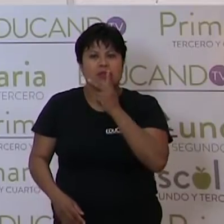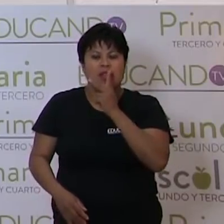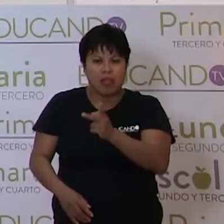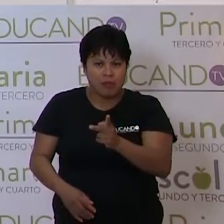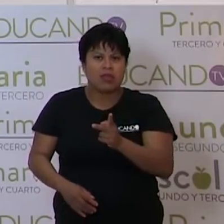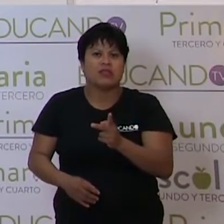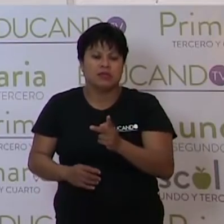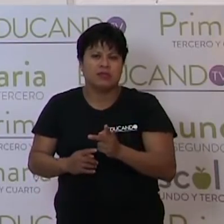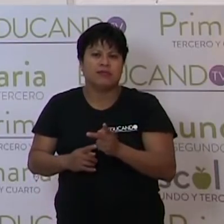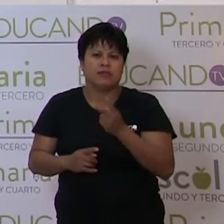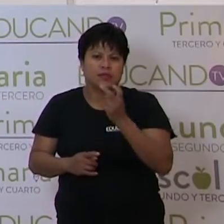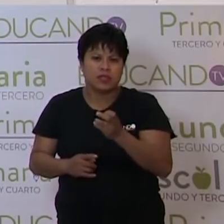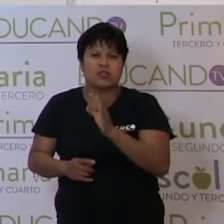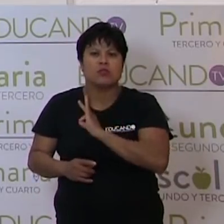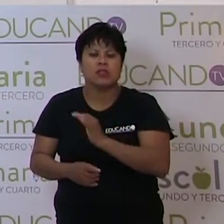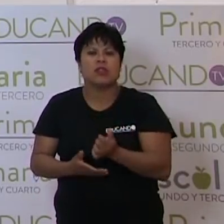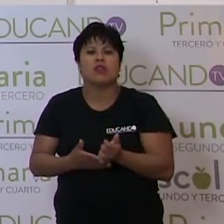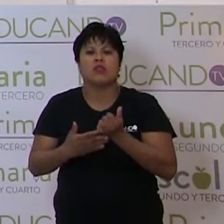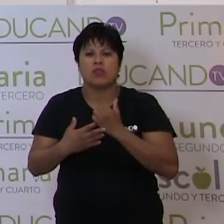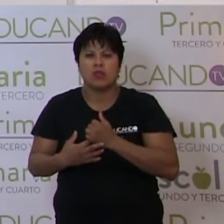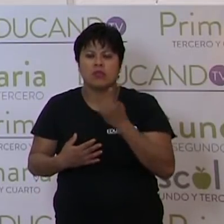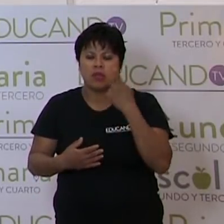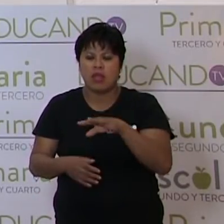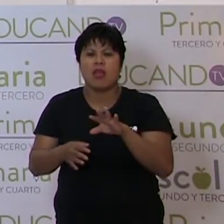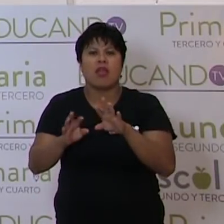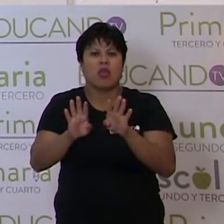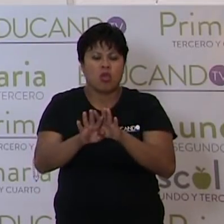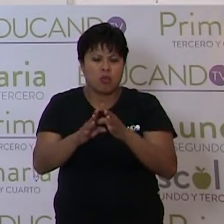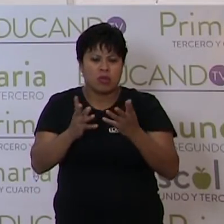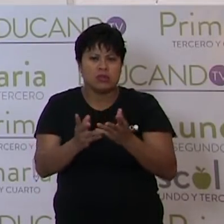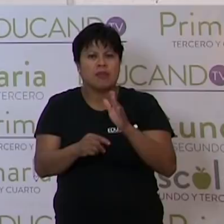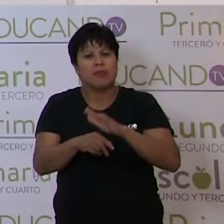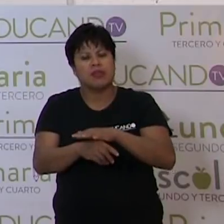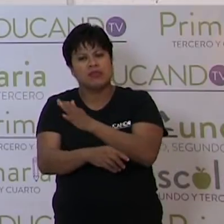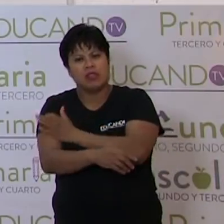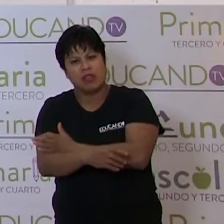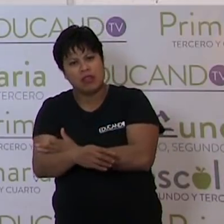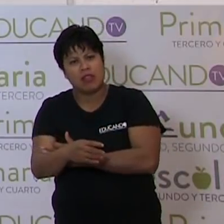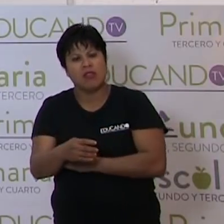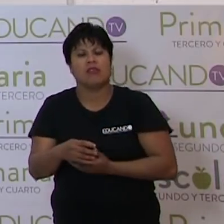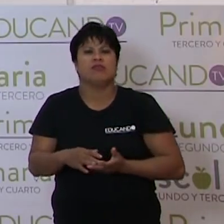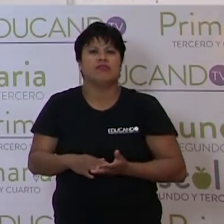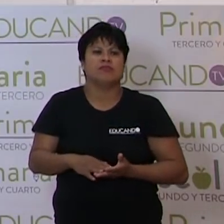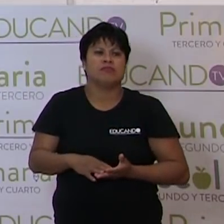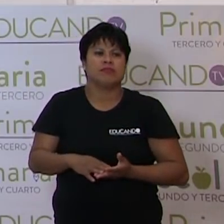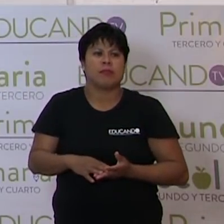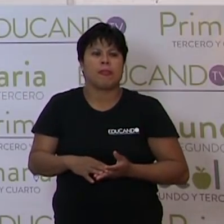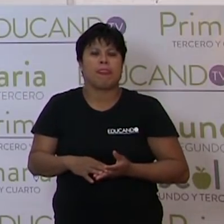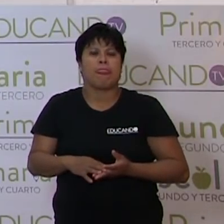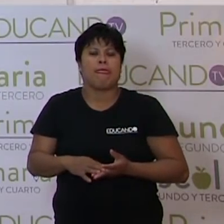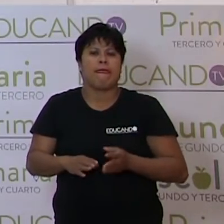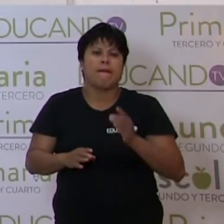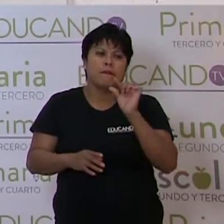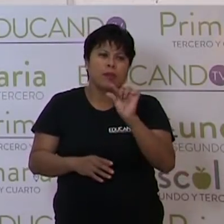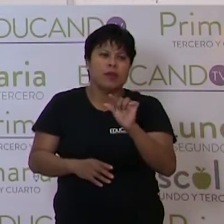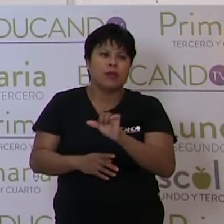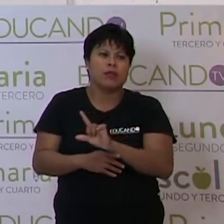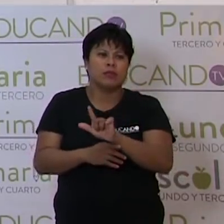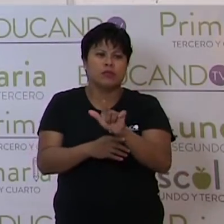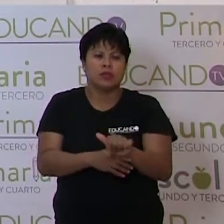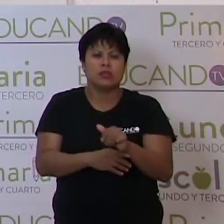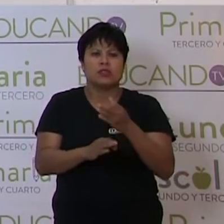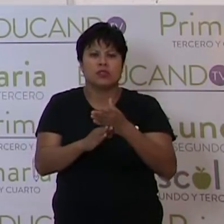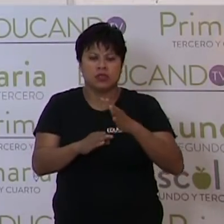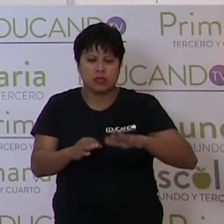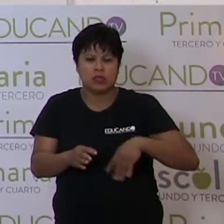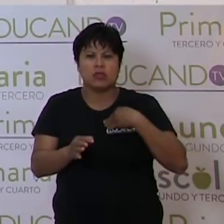palabras que nos ayudan a hilar. Por ejemplo, más tarde, poco después, lo que les